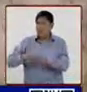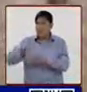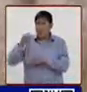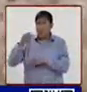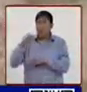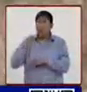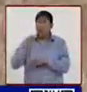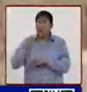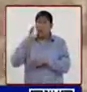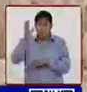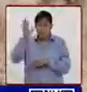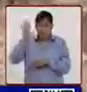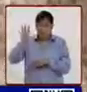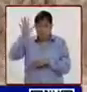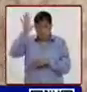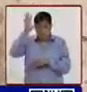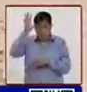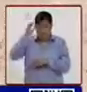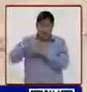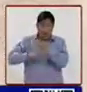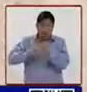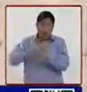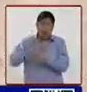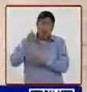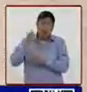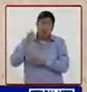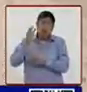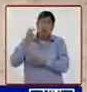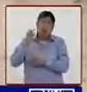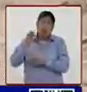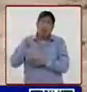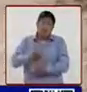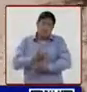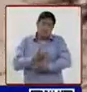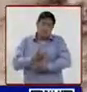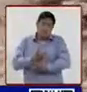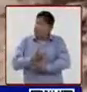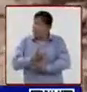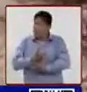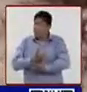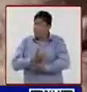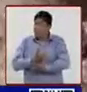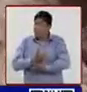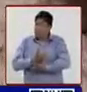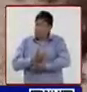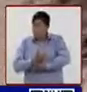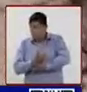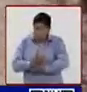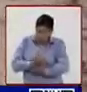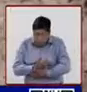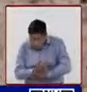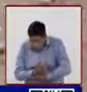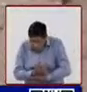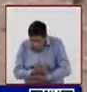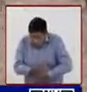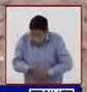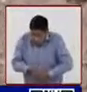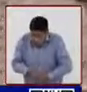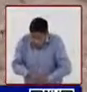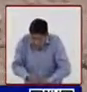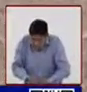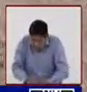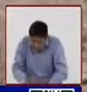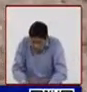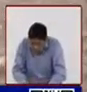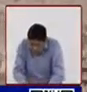esta menor, papá que tiene 19 años, quien agarró a este bebé, lo sacó de su casa y lo trajo hasta